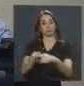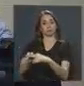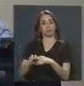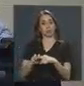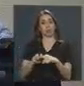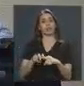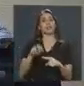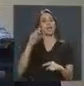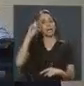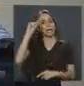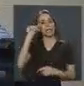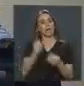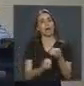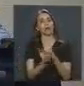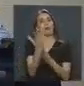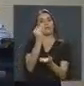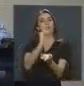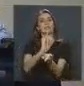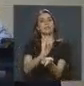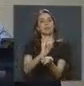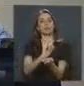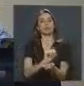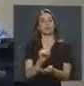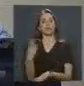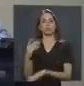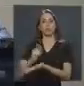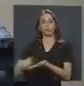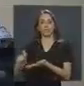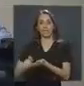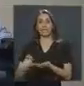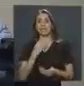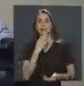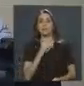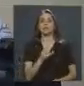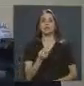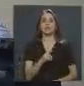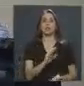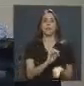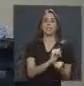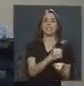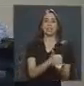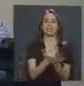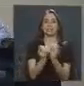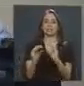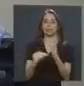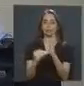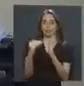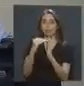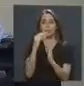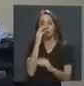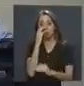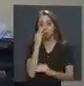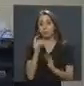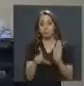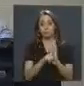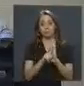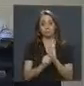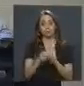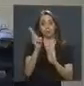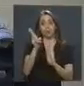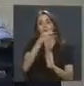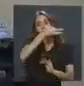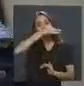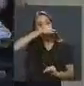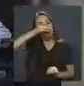completa institucionalidad compuesta por la Subsecretaría y la Superintendencia de Educación Superior. Se establece además la prohibición efectiva del